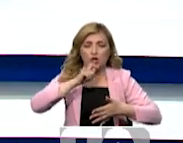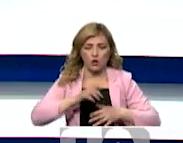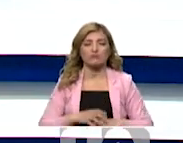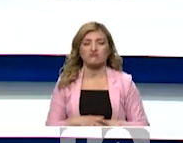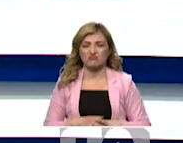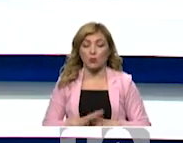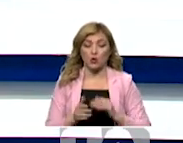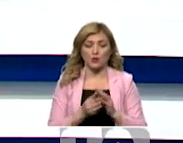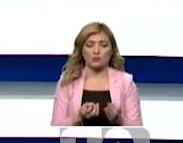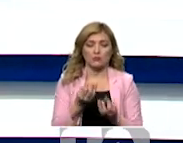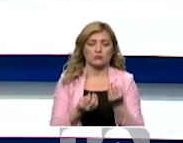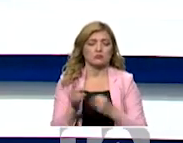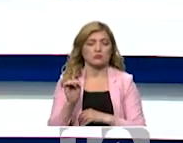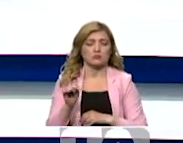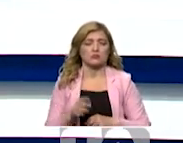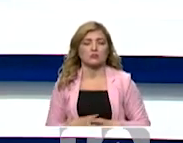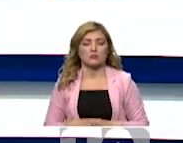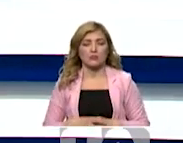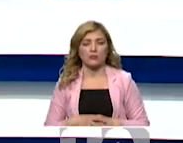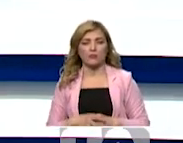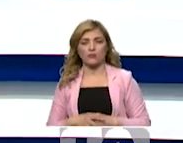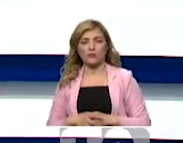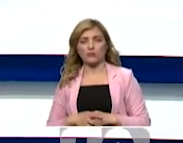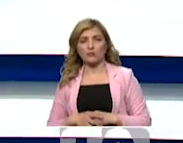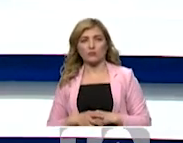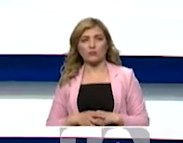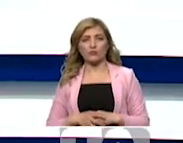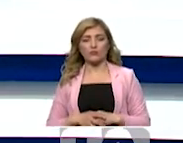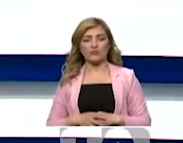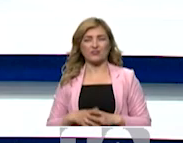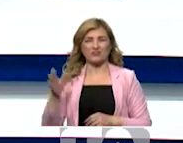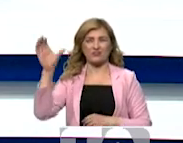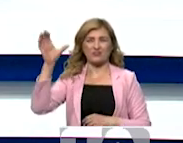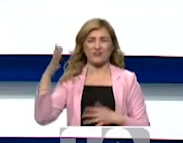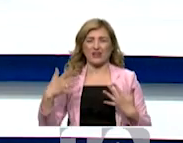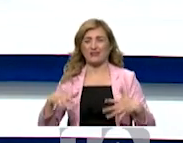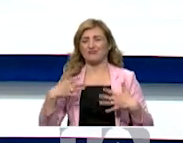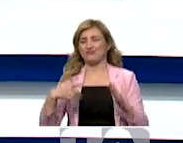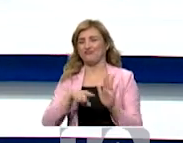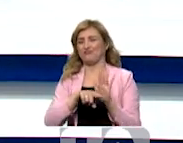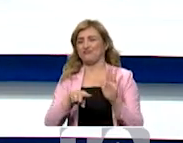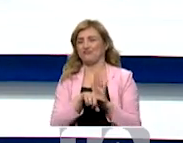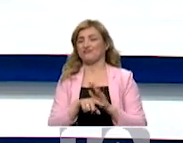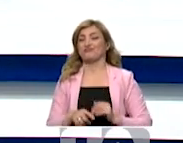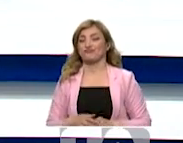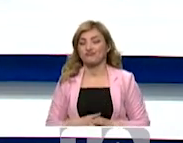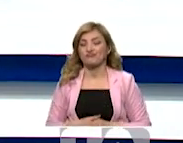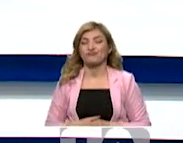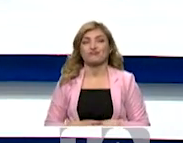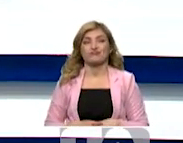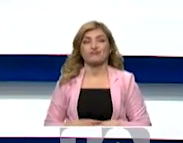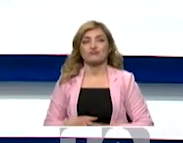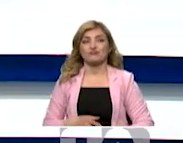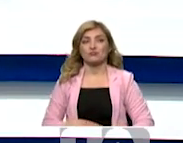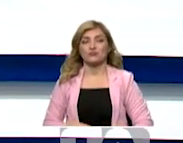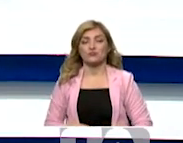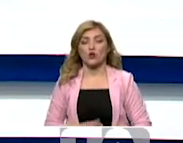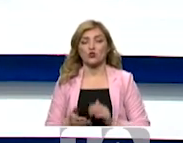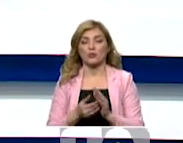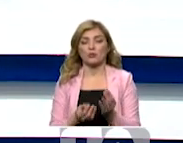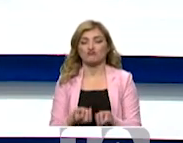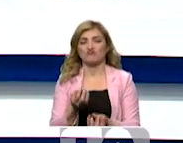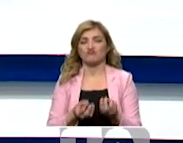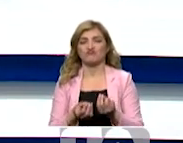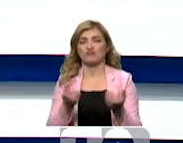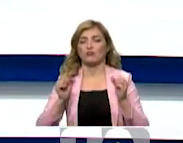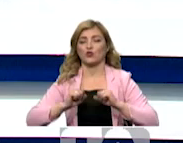las llamas tomando en cuenta que ya mencionábamos las condiciones climáticas de hoy no son favorables porque justamente podrían reavivar